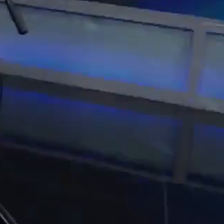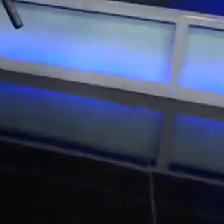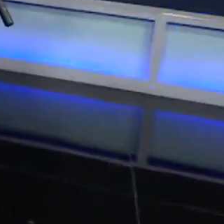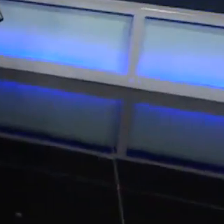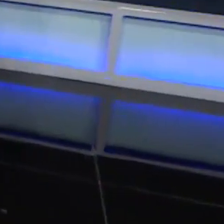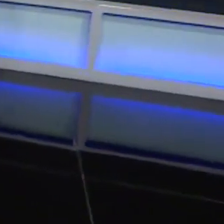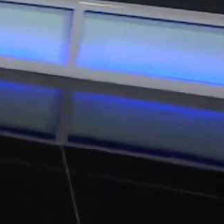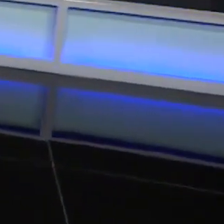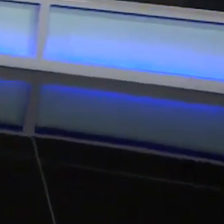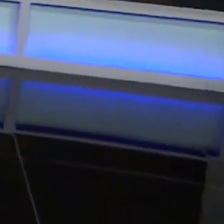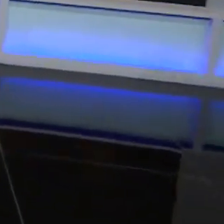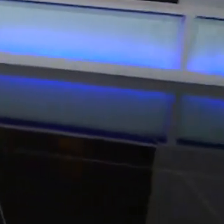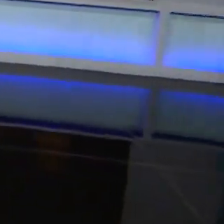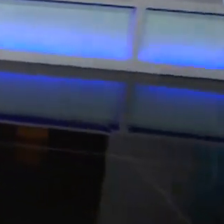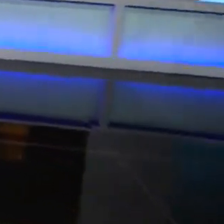resolver. ¡Claro que sí!